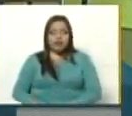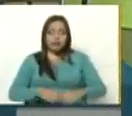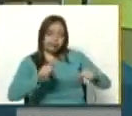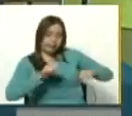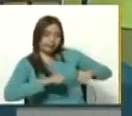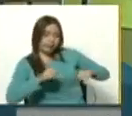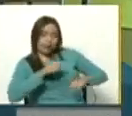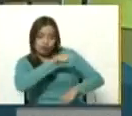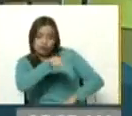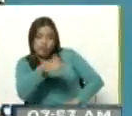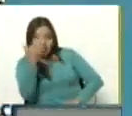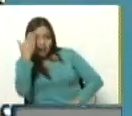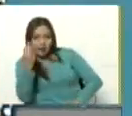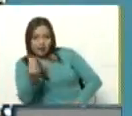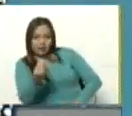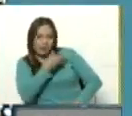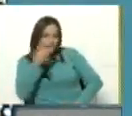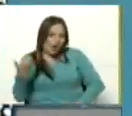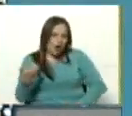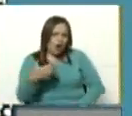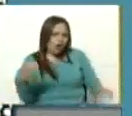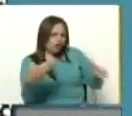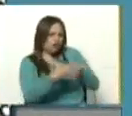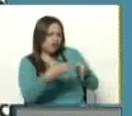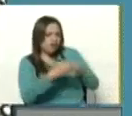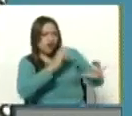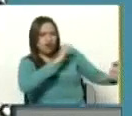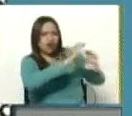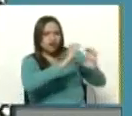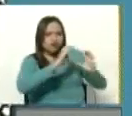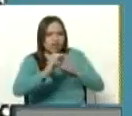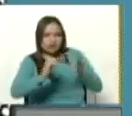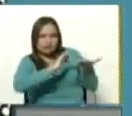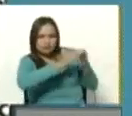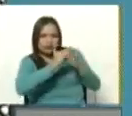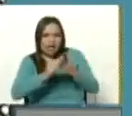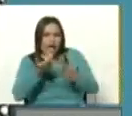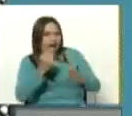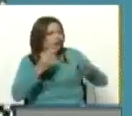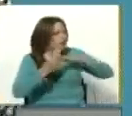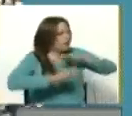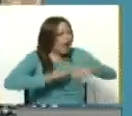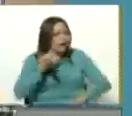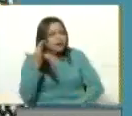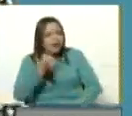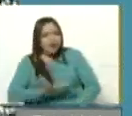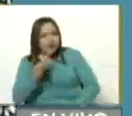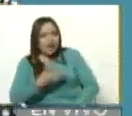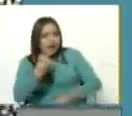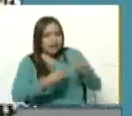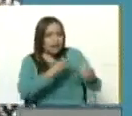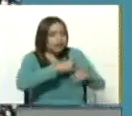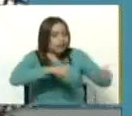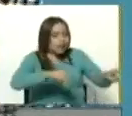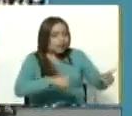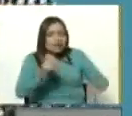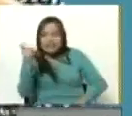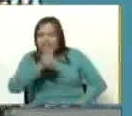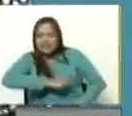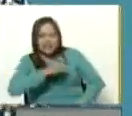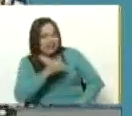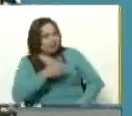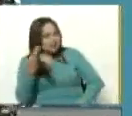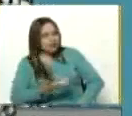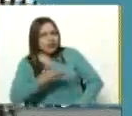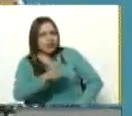obviamente, ustedes saben mejor que yo que los medios comunitarios son básicos para la democracia. O sea, es necesario